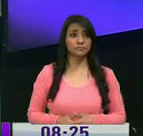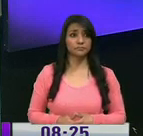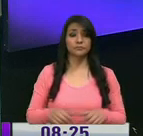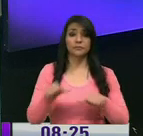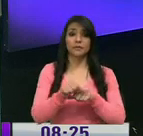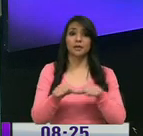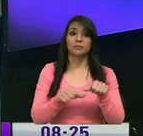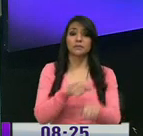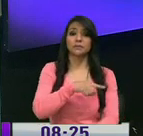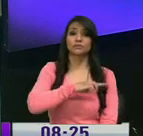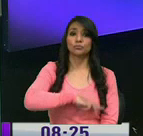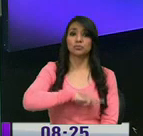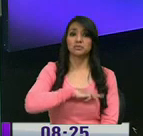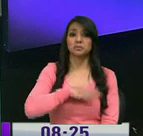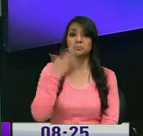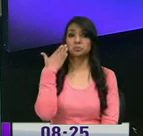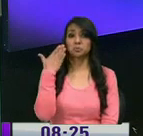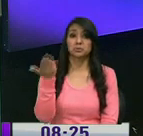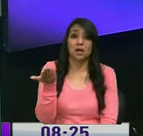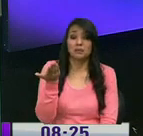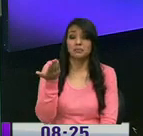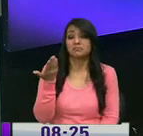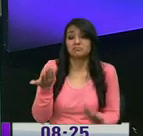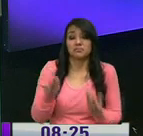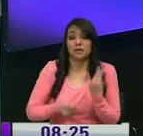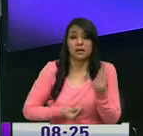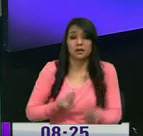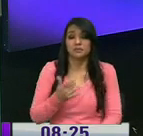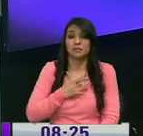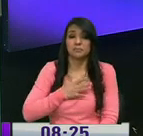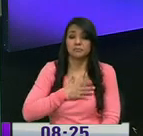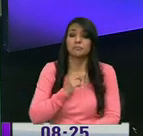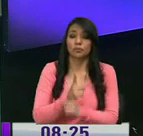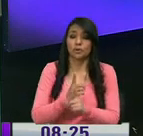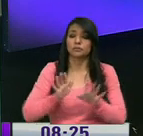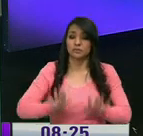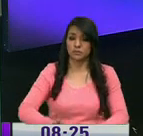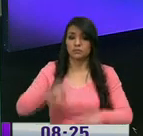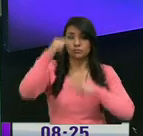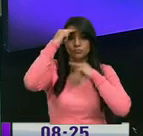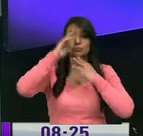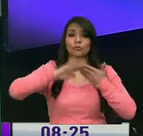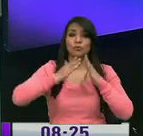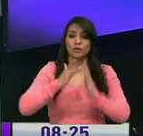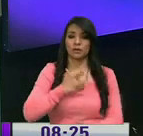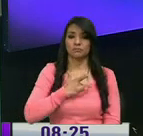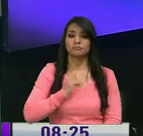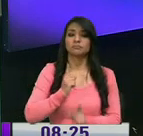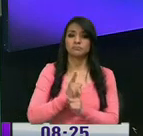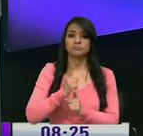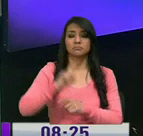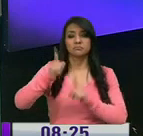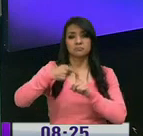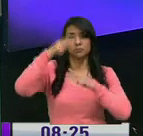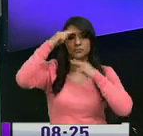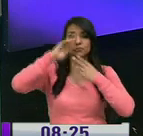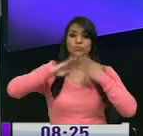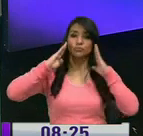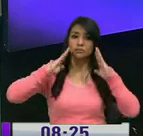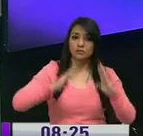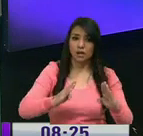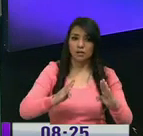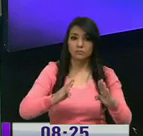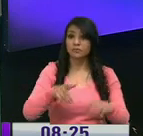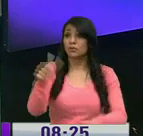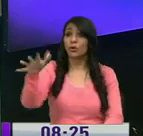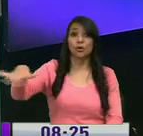que ni se entera que están por ahí. En fin, lamentablemente, para eso estamos nosotros, para ser dolientes. Por eso somos el primer noticiero de la comunidad, porque estamos donde el resto